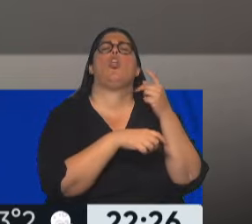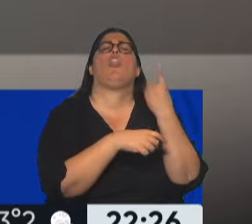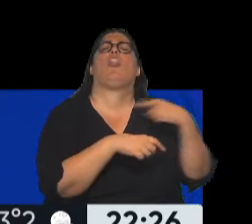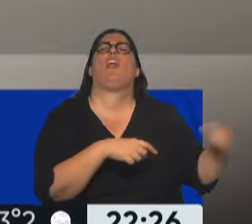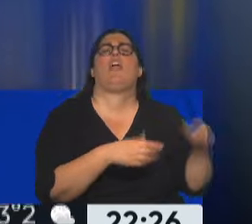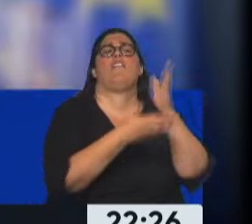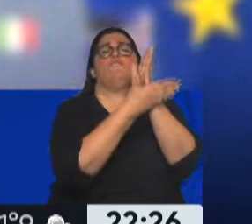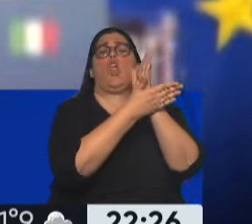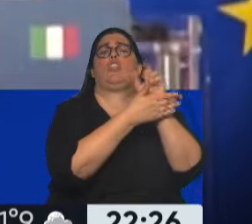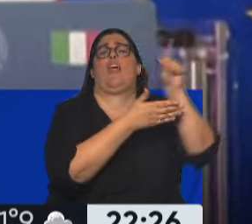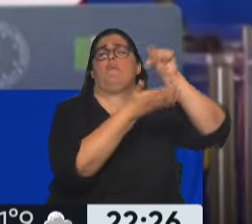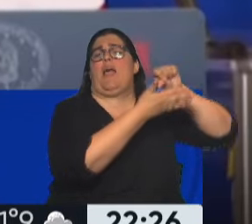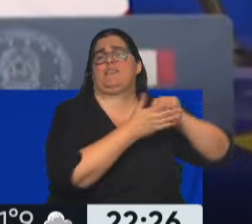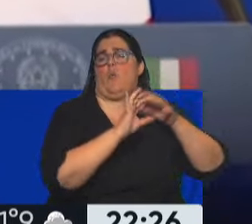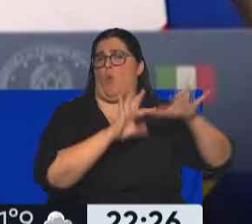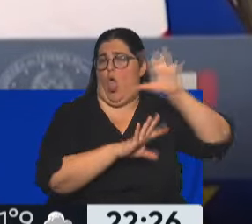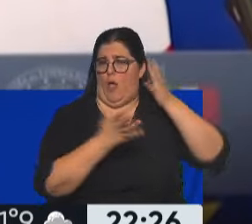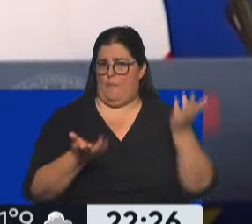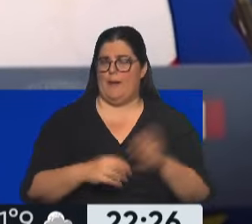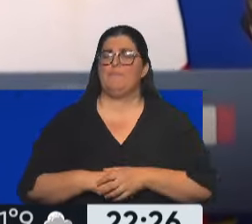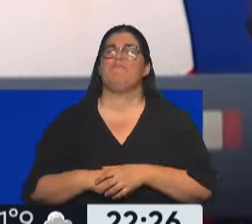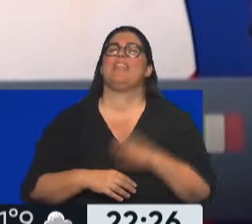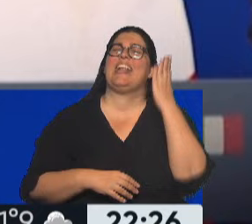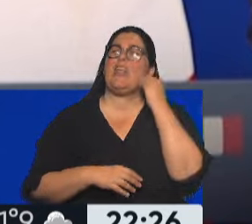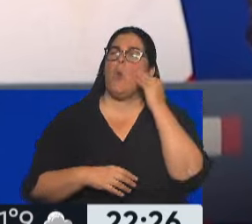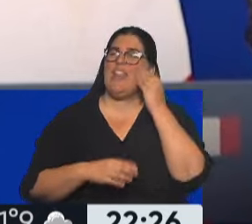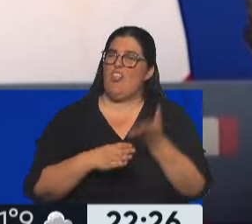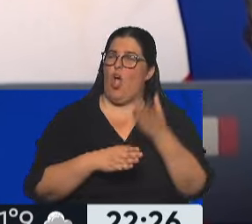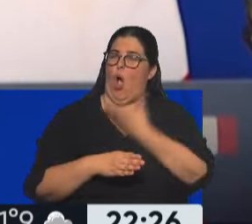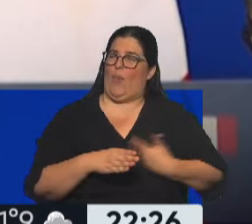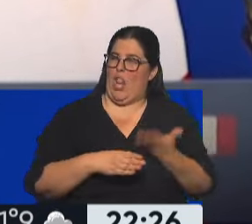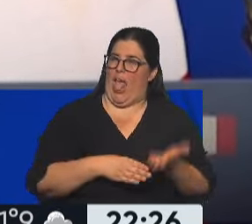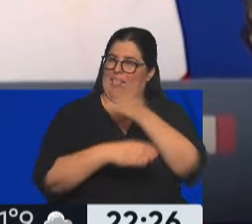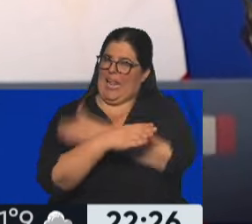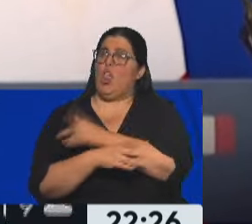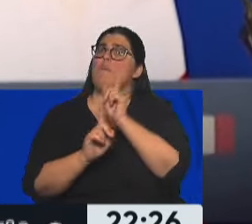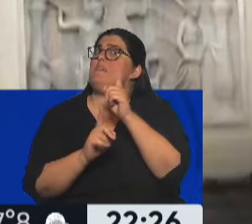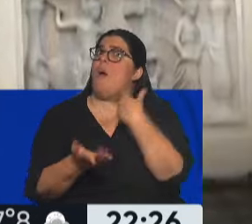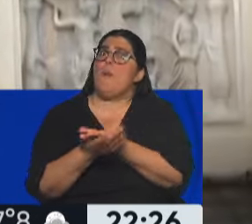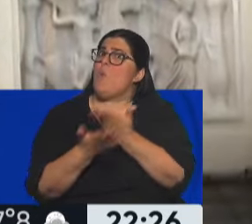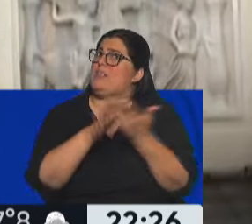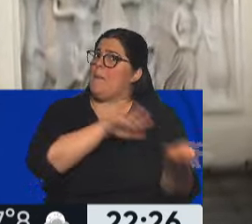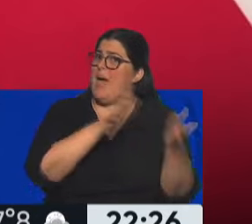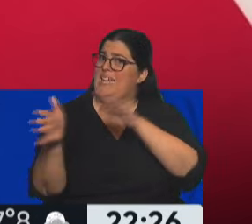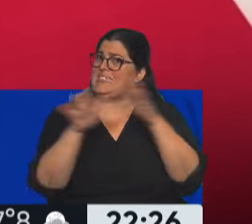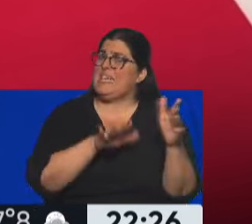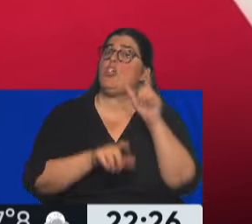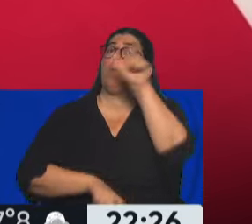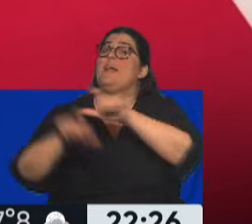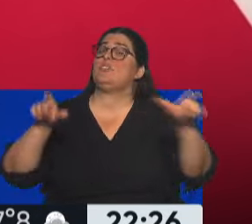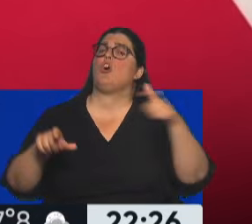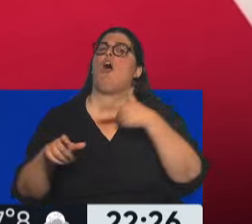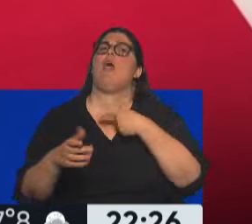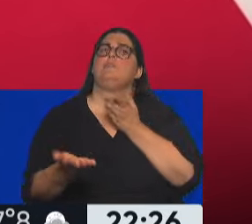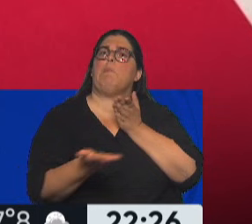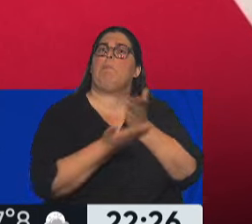European borders. El gobierno anterior del Reino Unido había planteado un esquema parecido para deportar solicitantes de asilo a Ruanda, pero